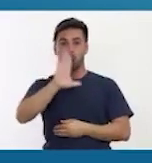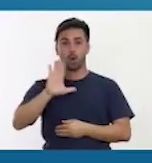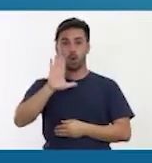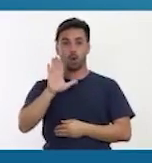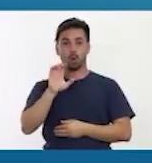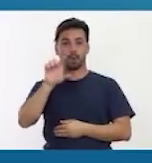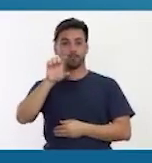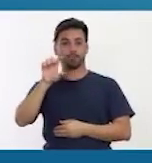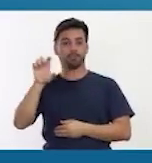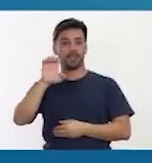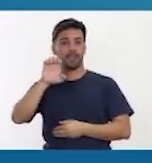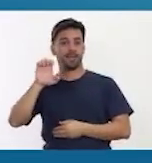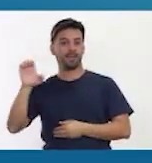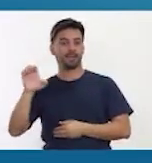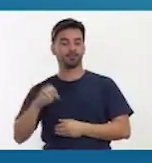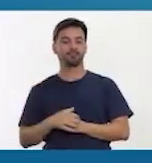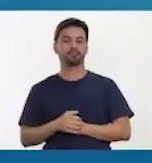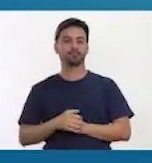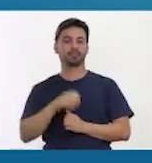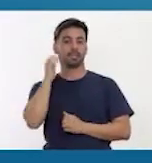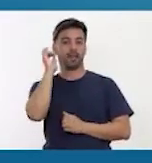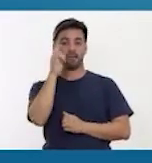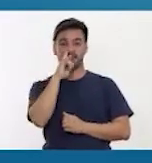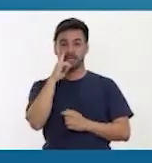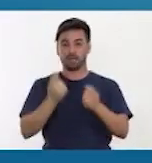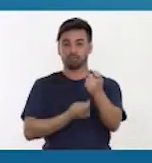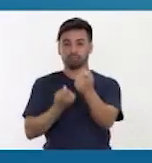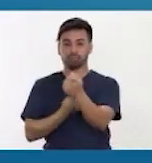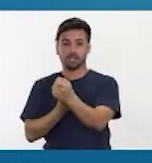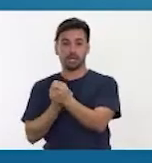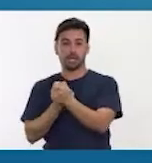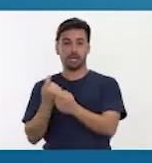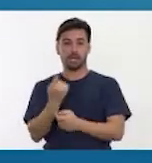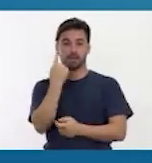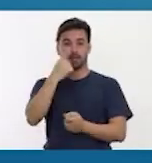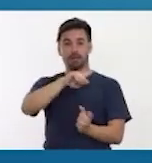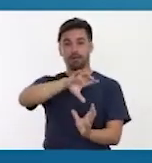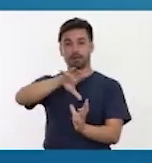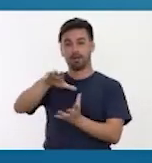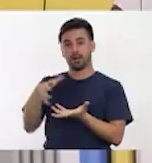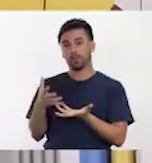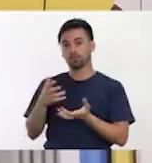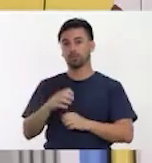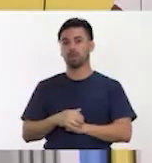cuenta el final de la Segunda Guerra Mundial y la Guerra Fría,